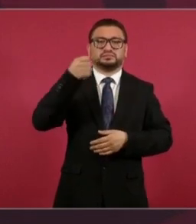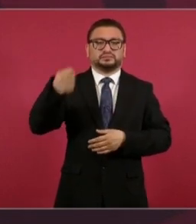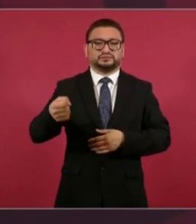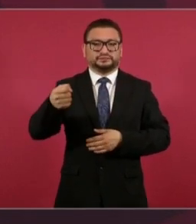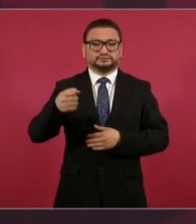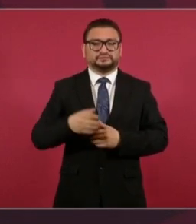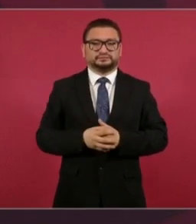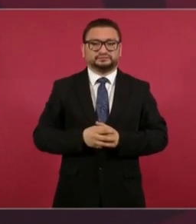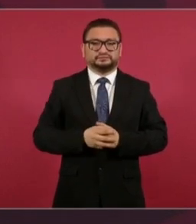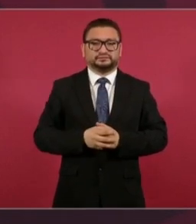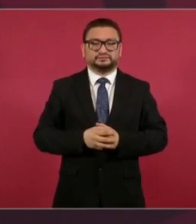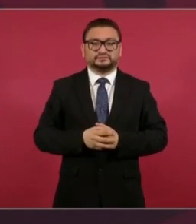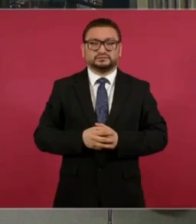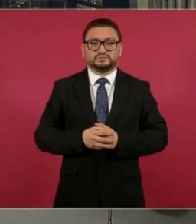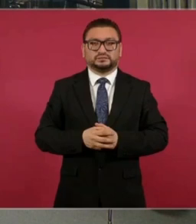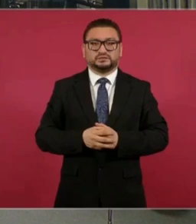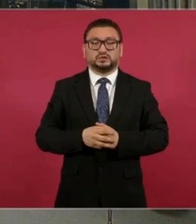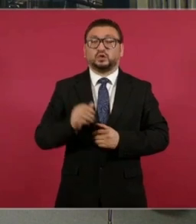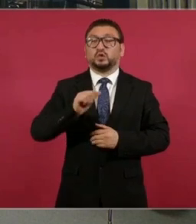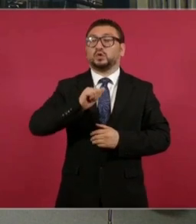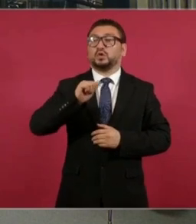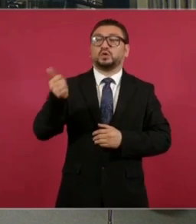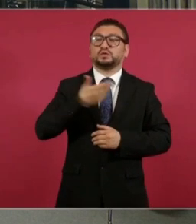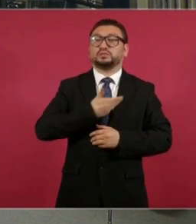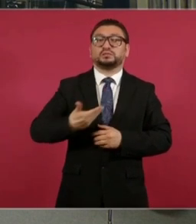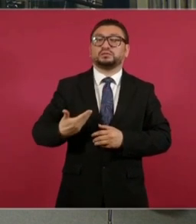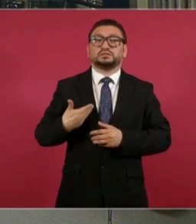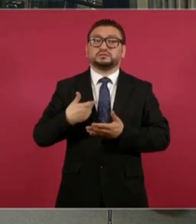ellos no se podía escribir